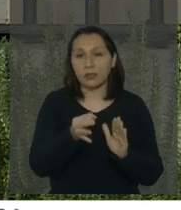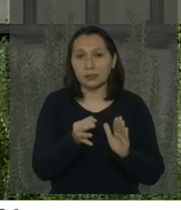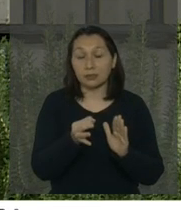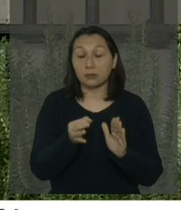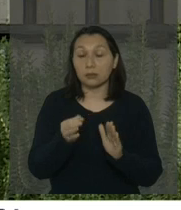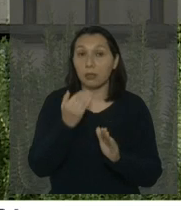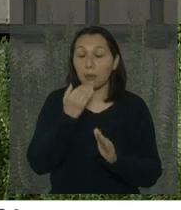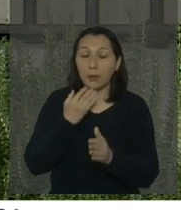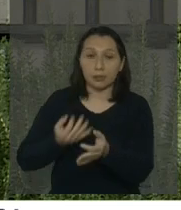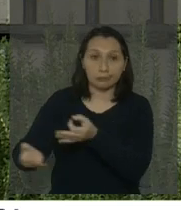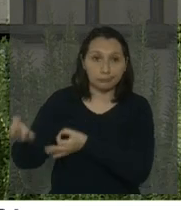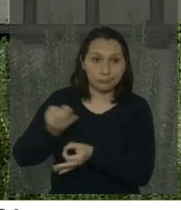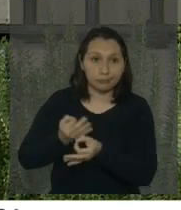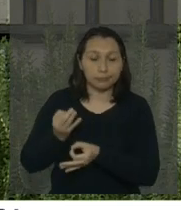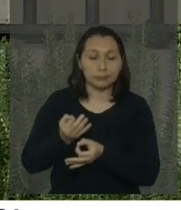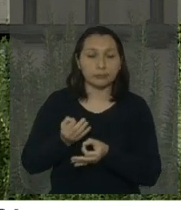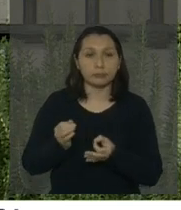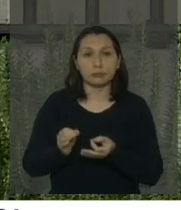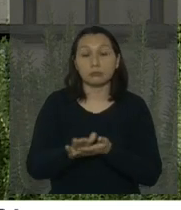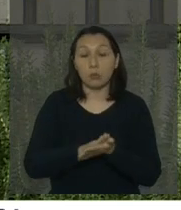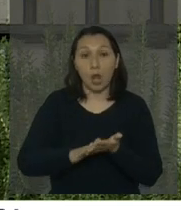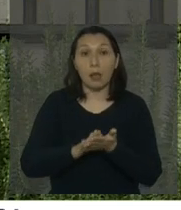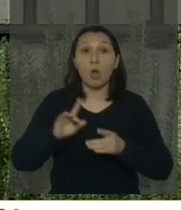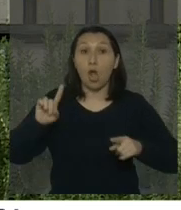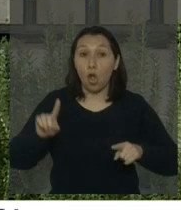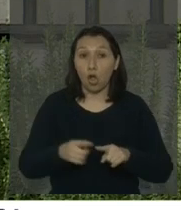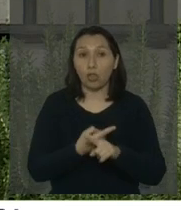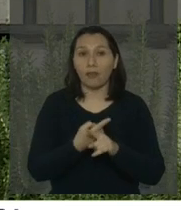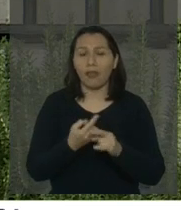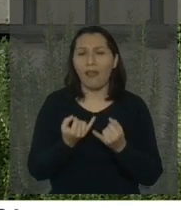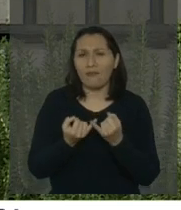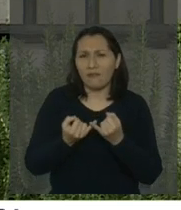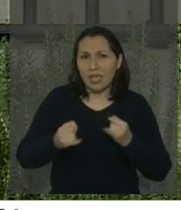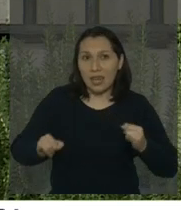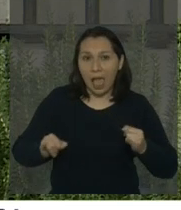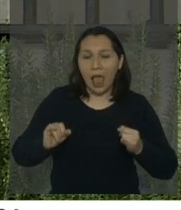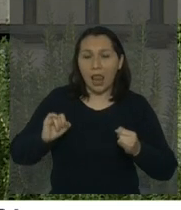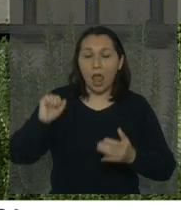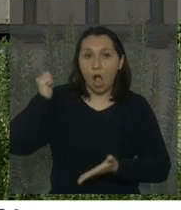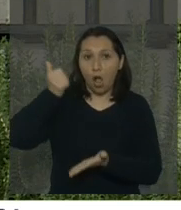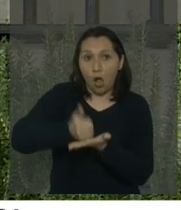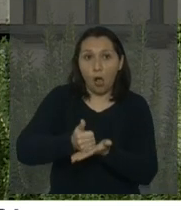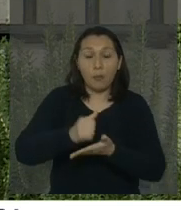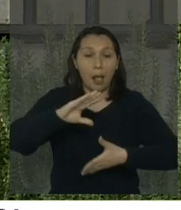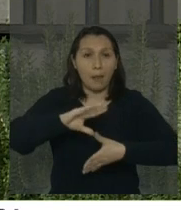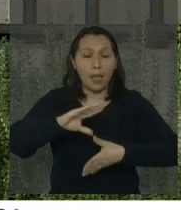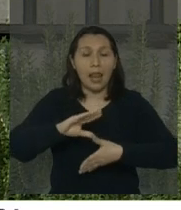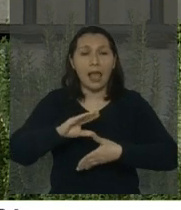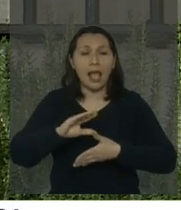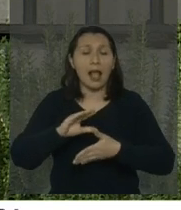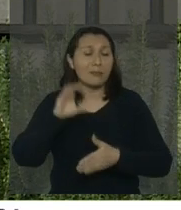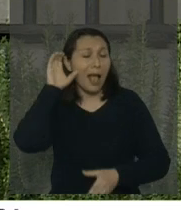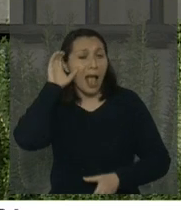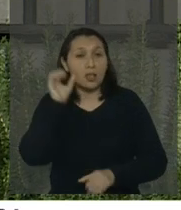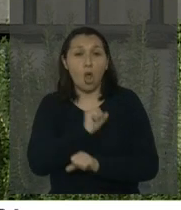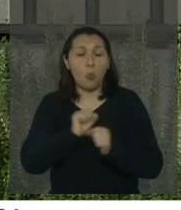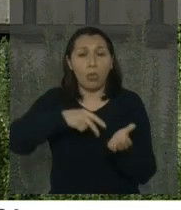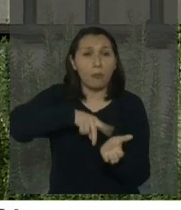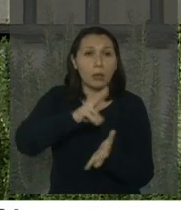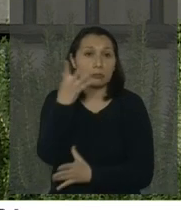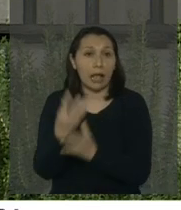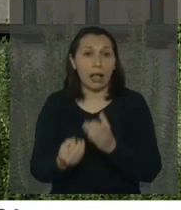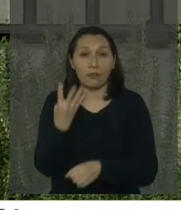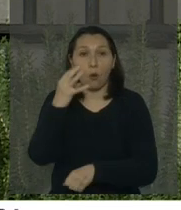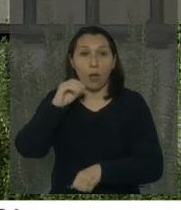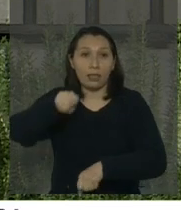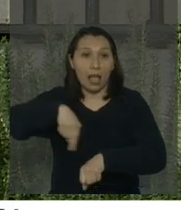que en el caso de que estuviéramos de nuevo en la final de la Copa América, Alexis Sánchez no iba a poder patear el penal porque se le iban a haber acabado las 40 horas